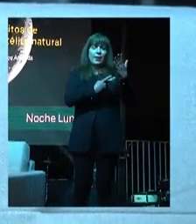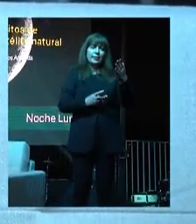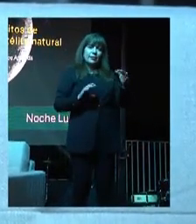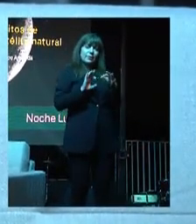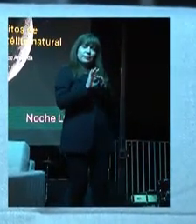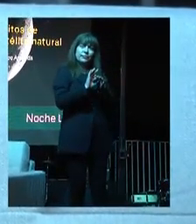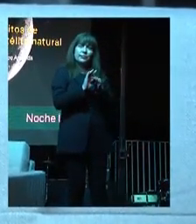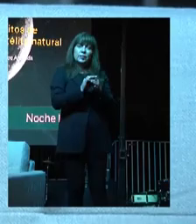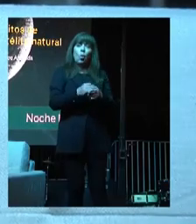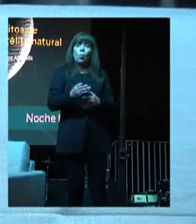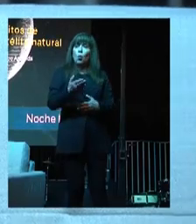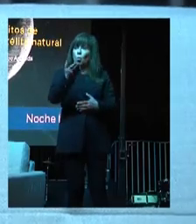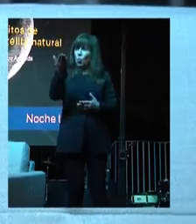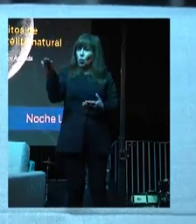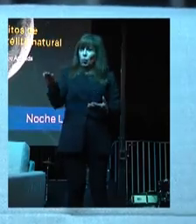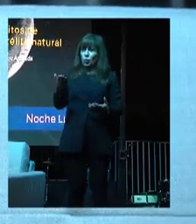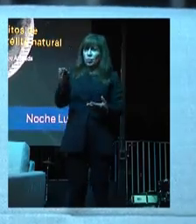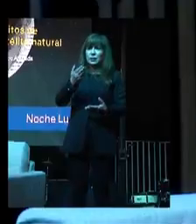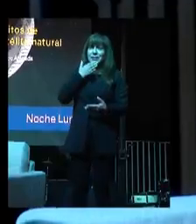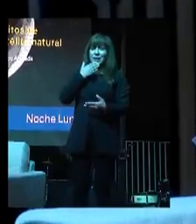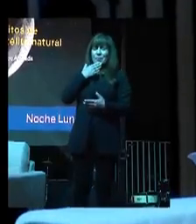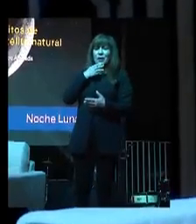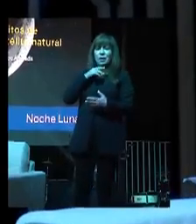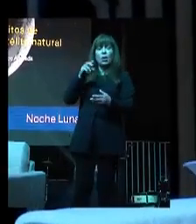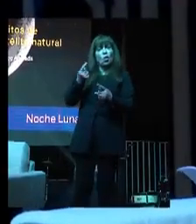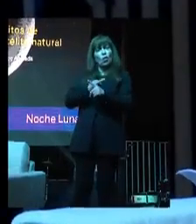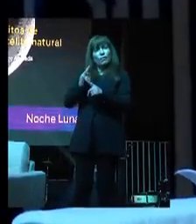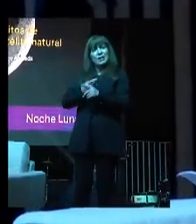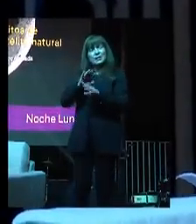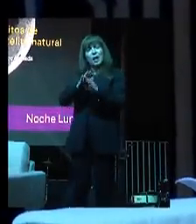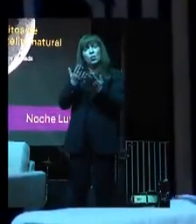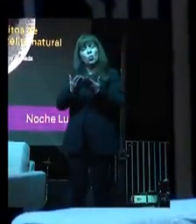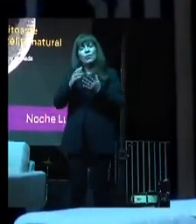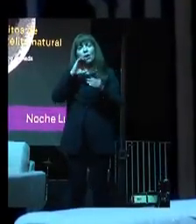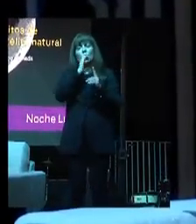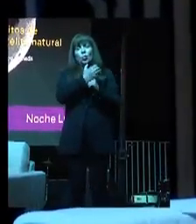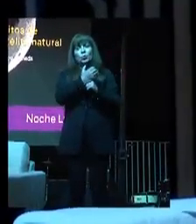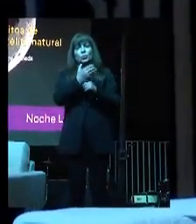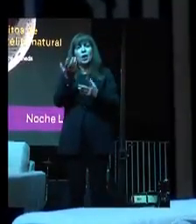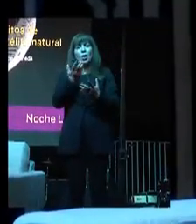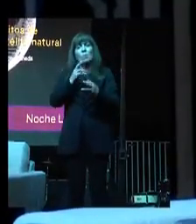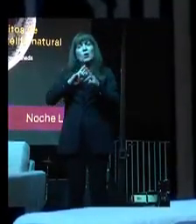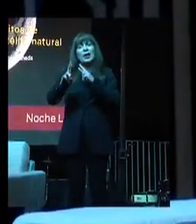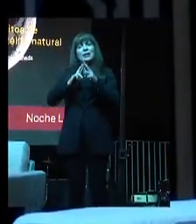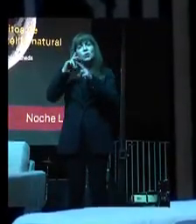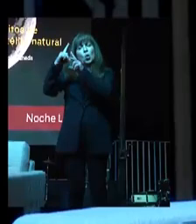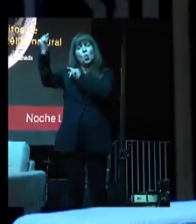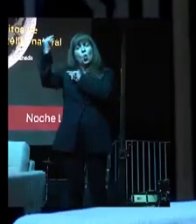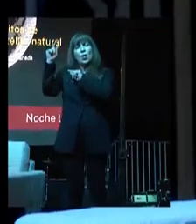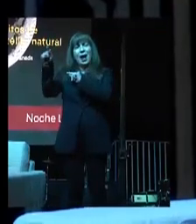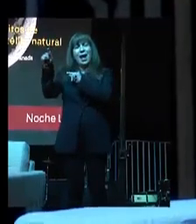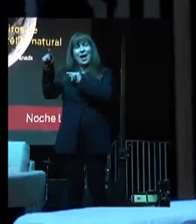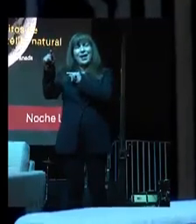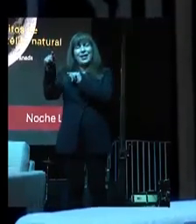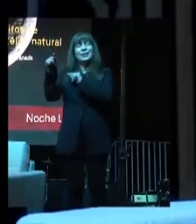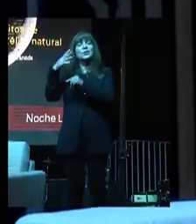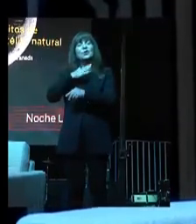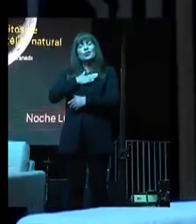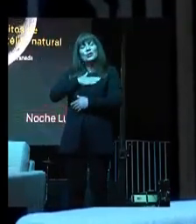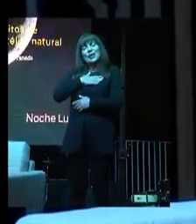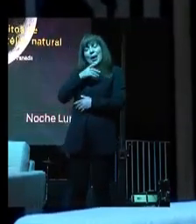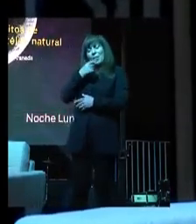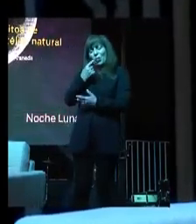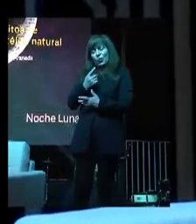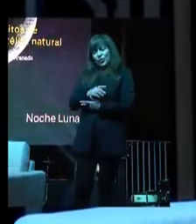Y usted también habla en su libro acerca de la cultura y cómo esto se relaciona con la luna. Entonces, por esto mismo, yo quería